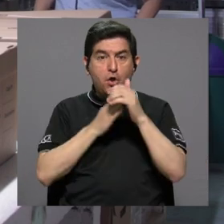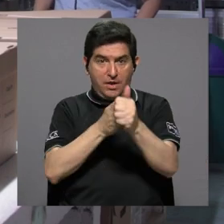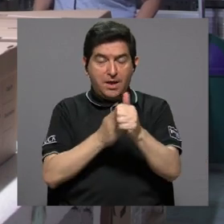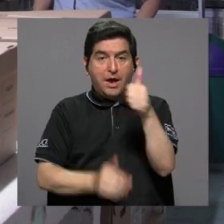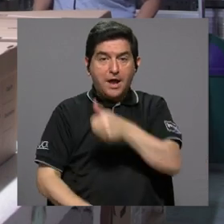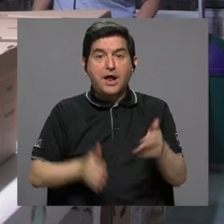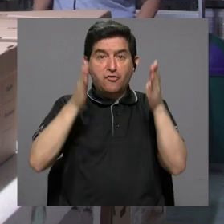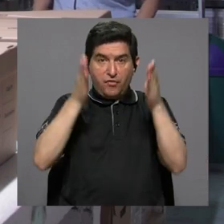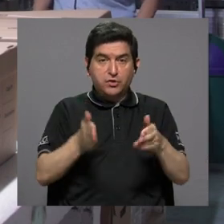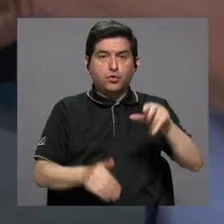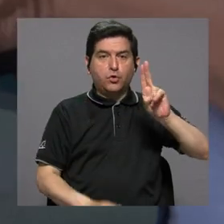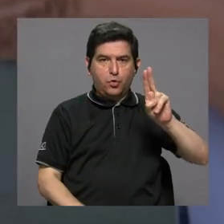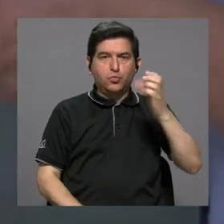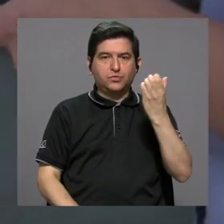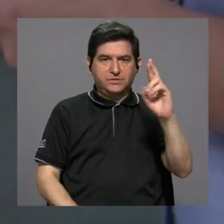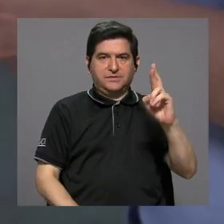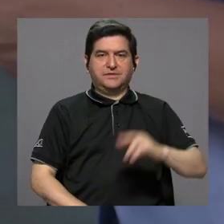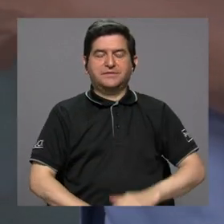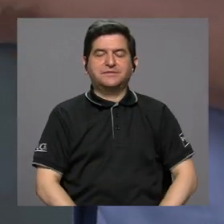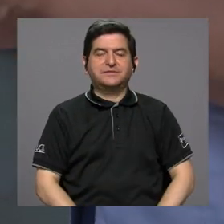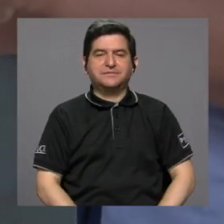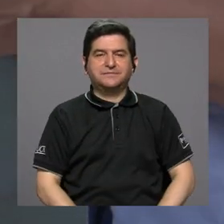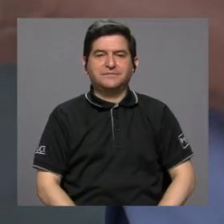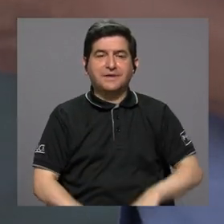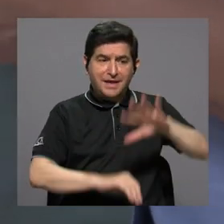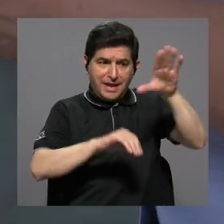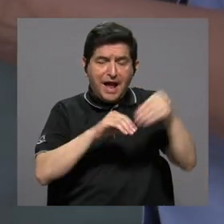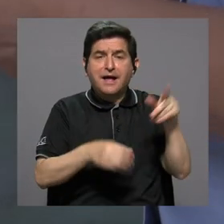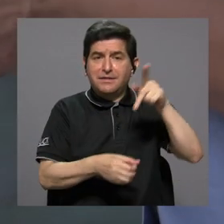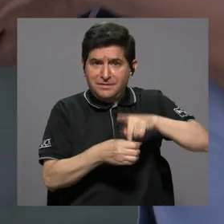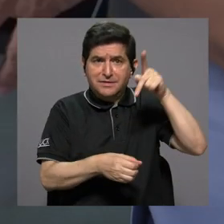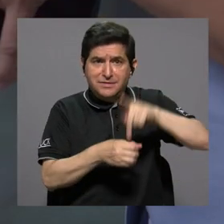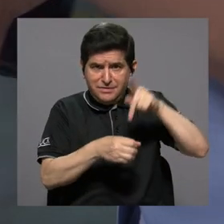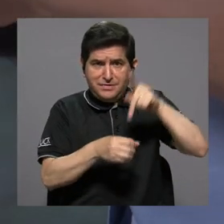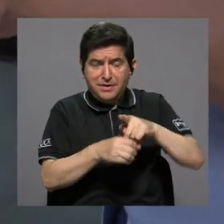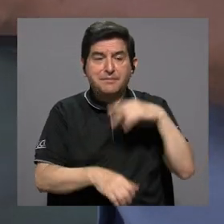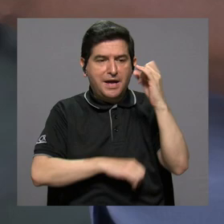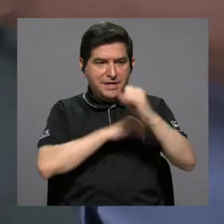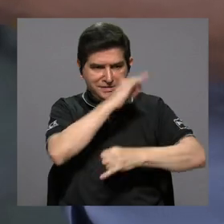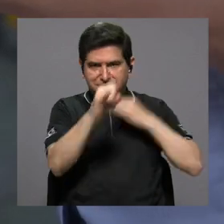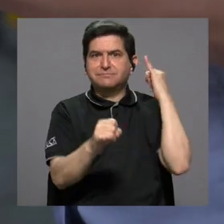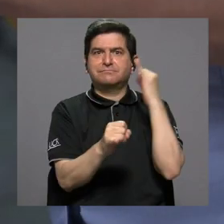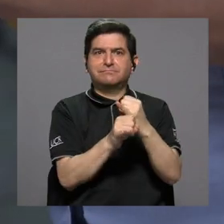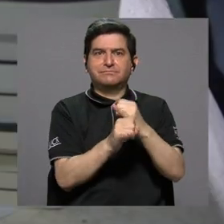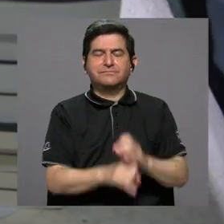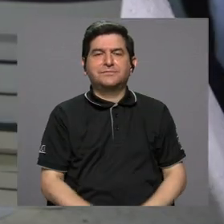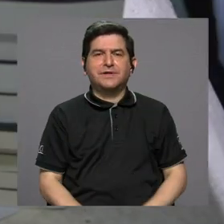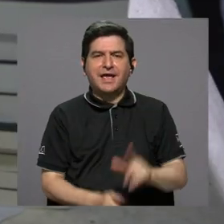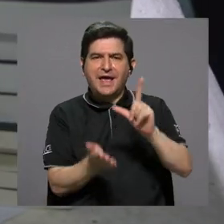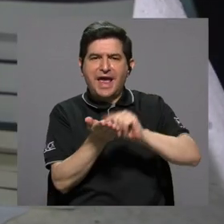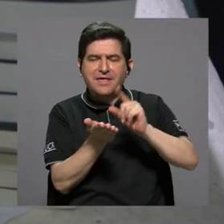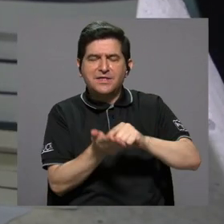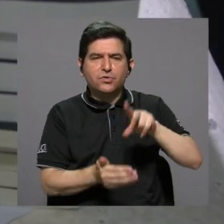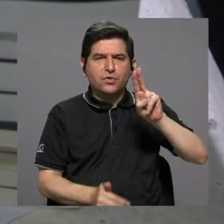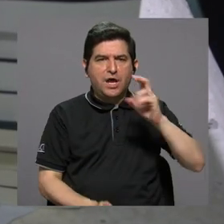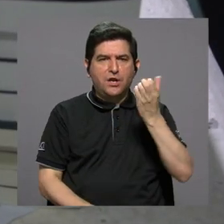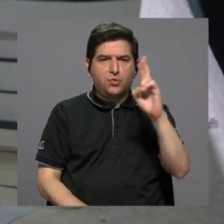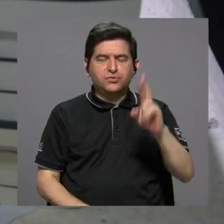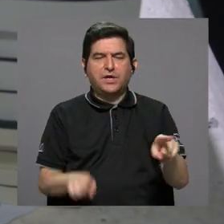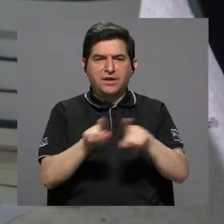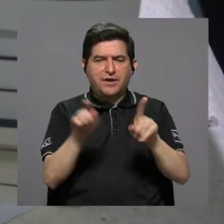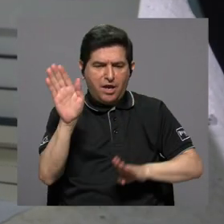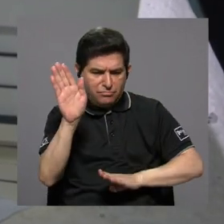por el rector de la Universidad de Costa Rica. Además de esta participación internacional, la editorial UCR